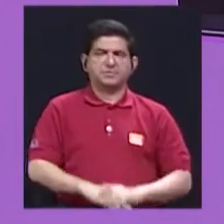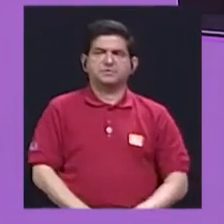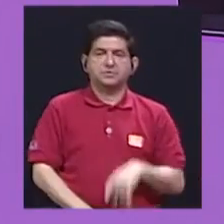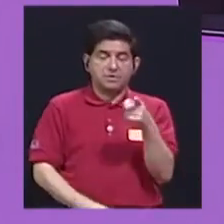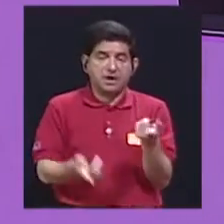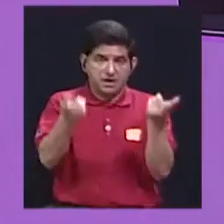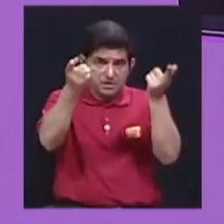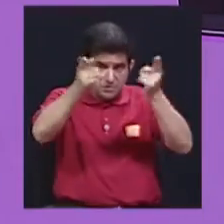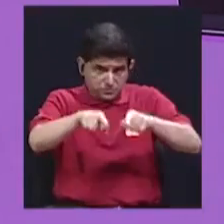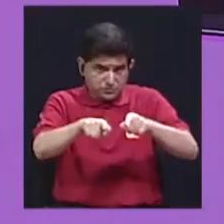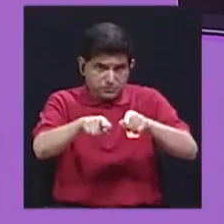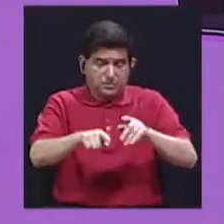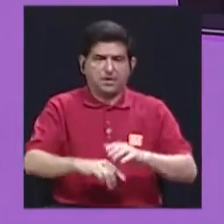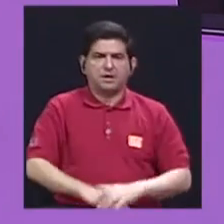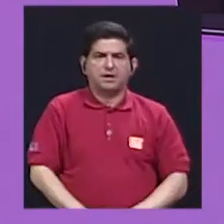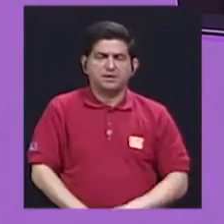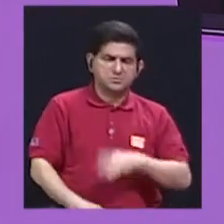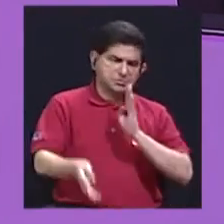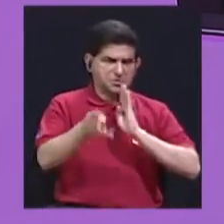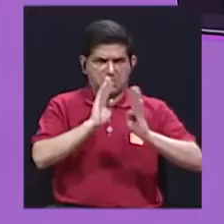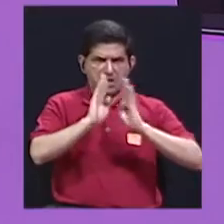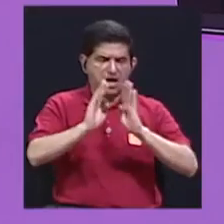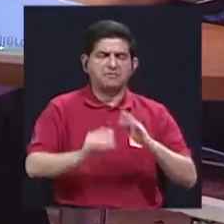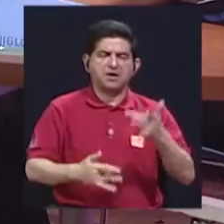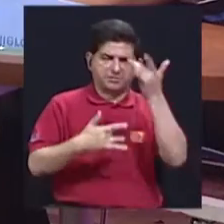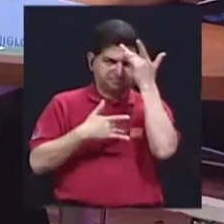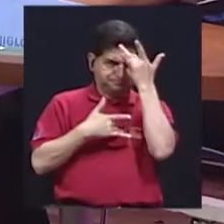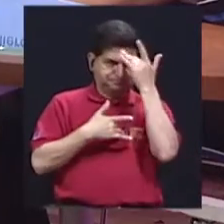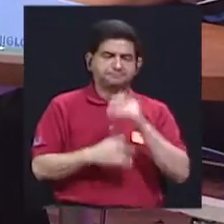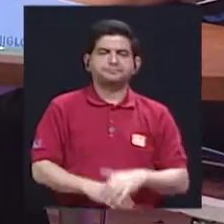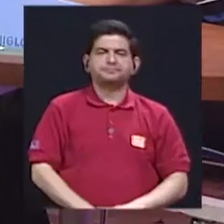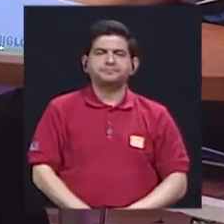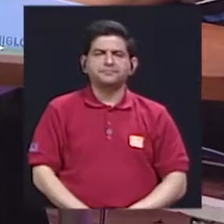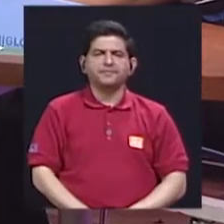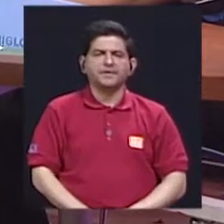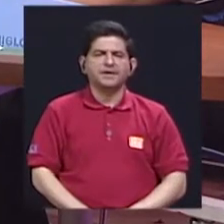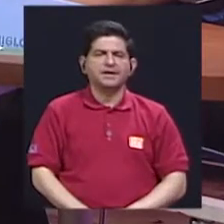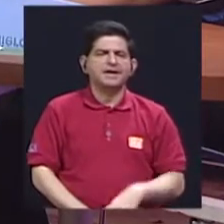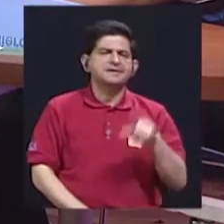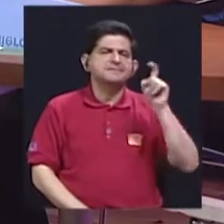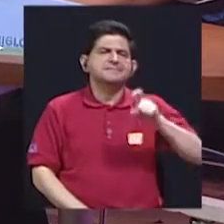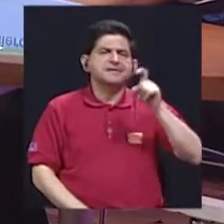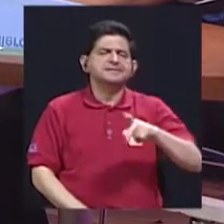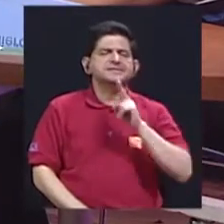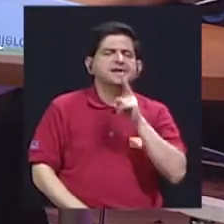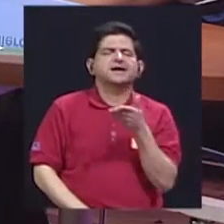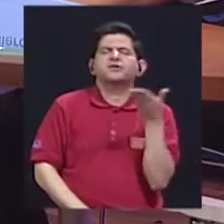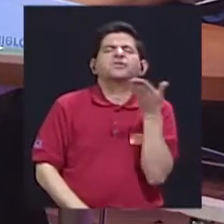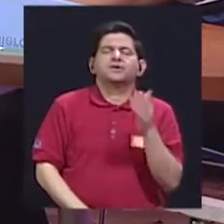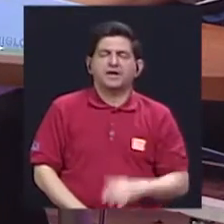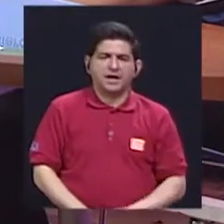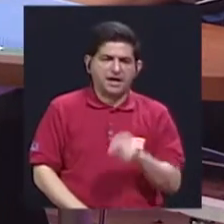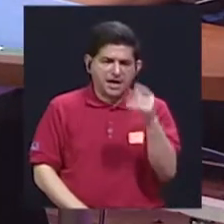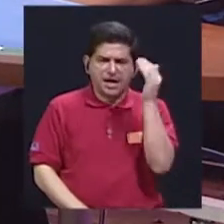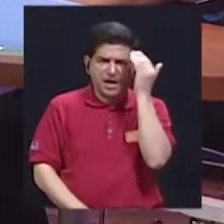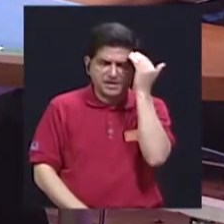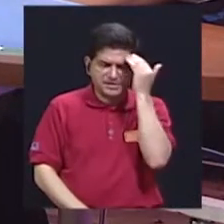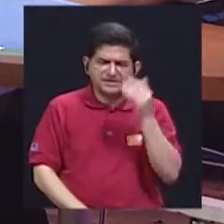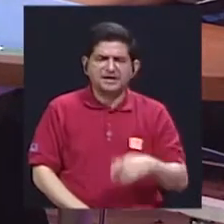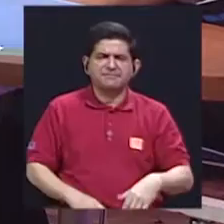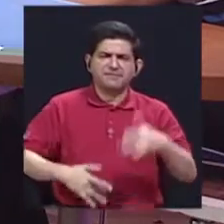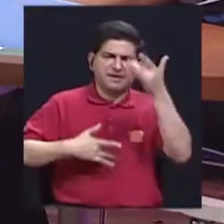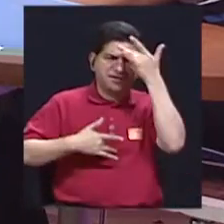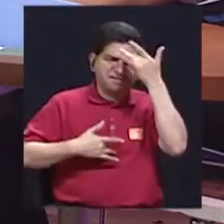es hablar sobre su enfermedad realmente qué es lo que necesita qué es lo que debe saber de su enfermedad